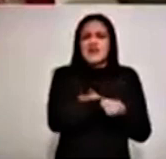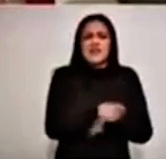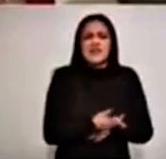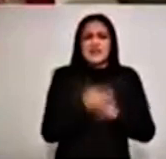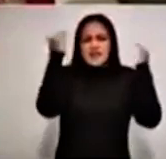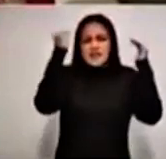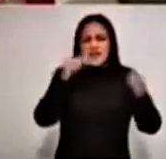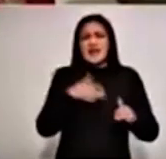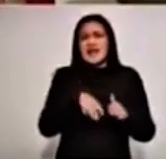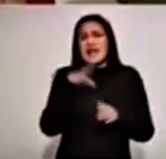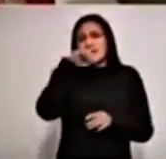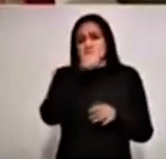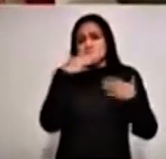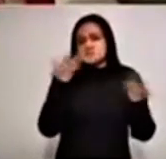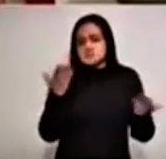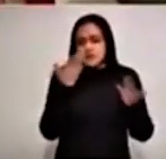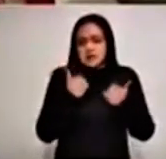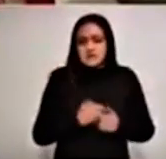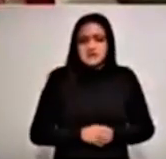hay sombrita, ¿verdad?